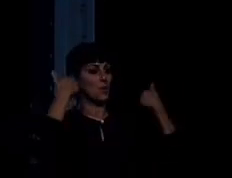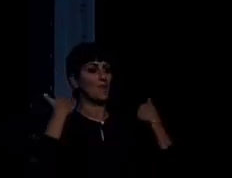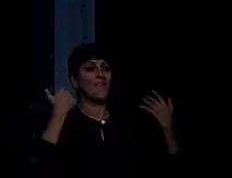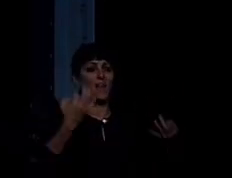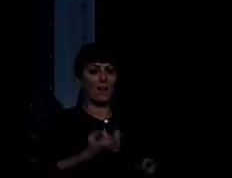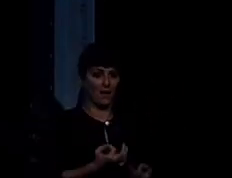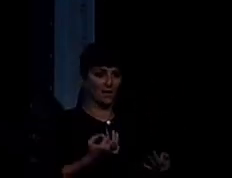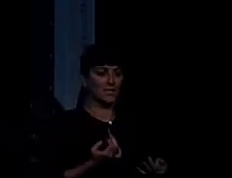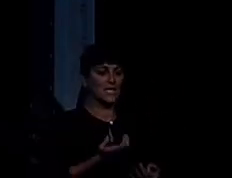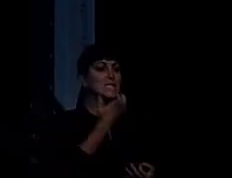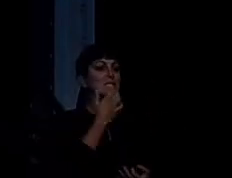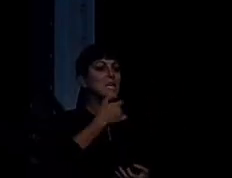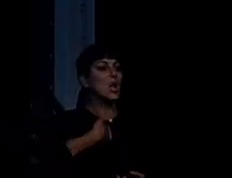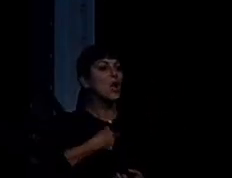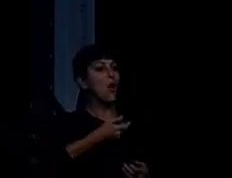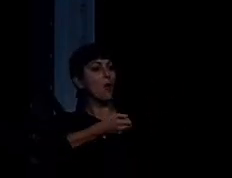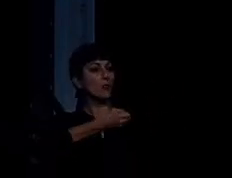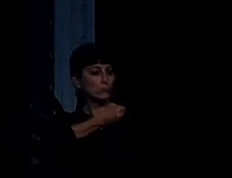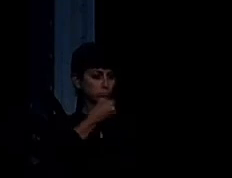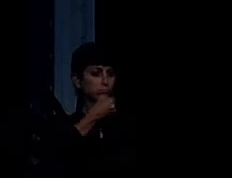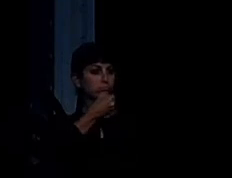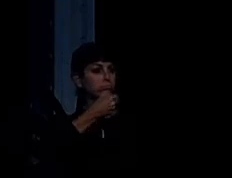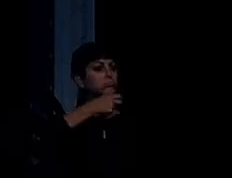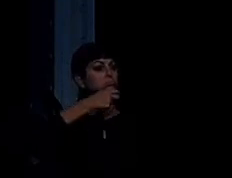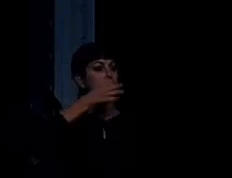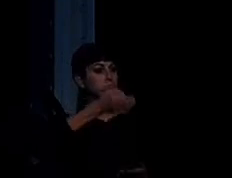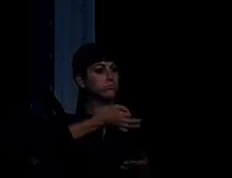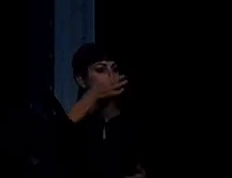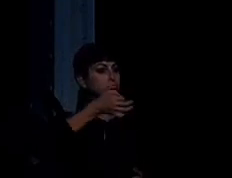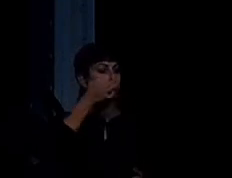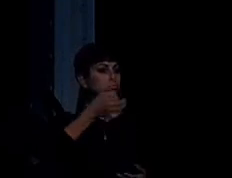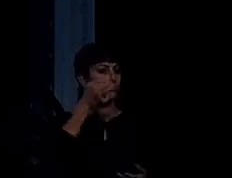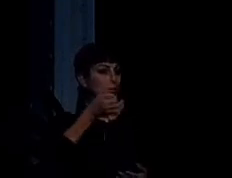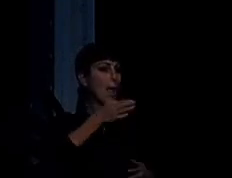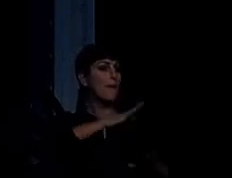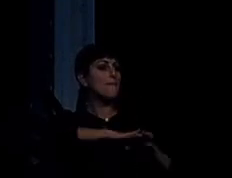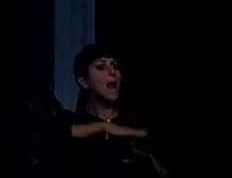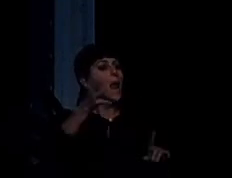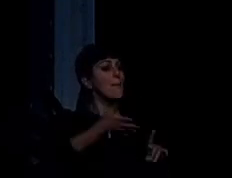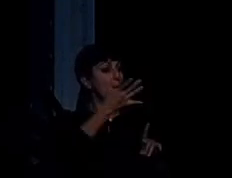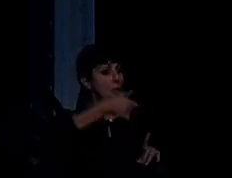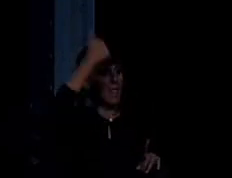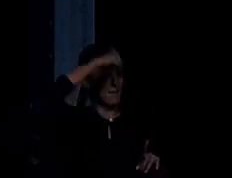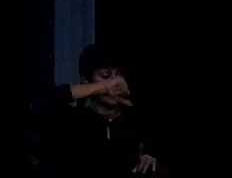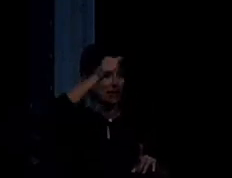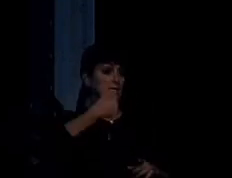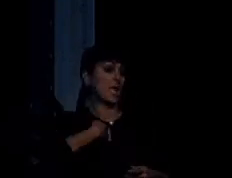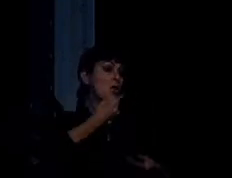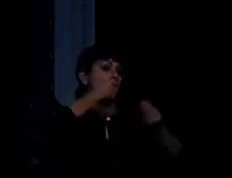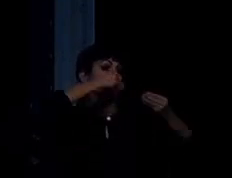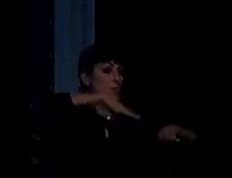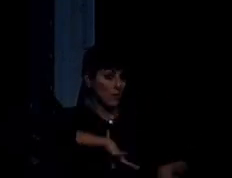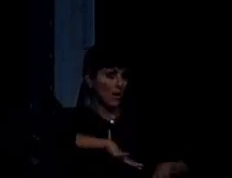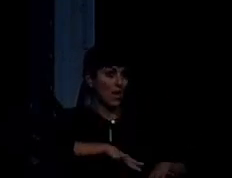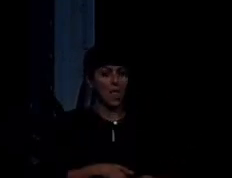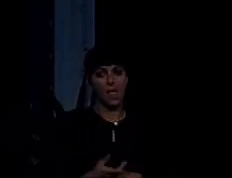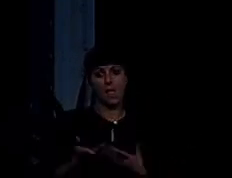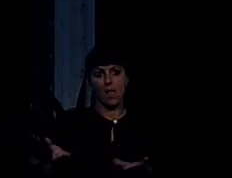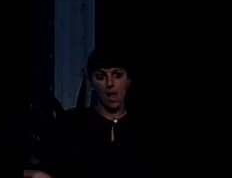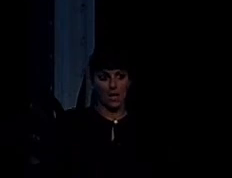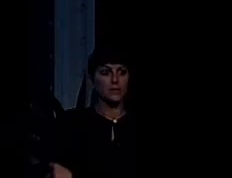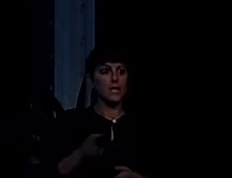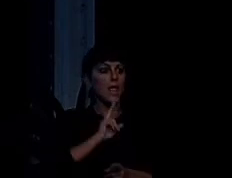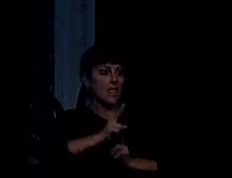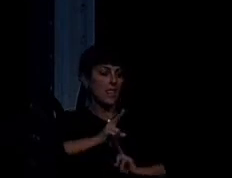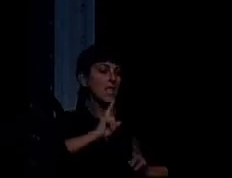hablar en representación de la violencia machista, la violencia sexual, este y no otro debería haber sido este, el diálogo,